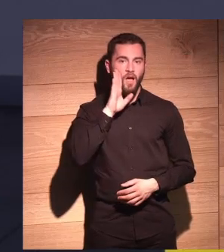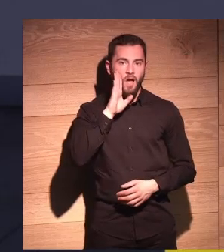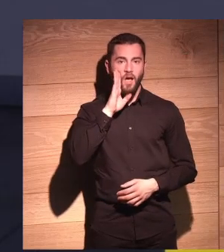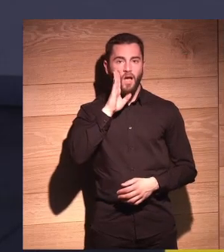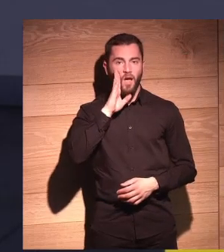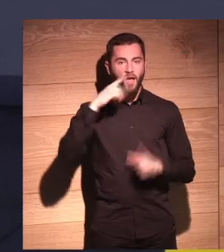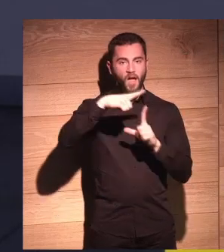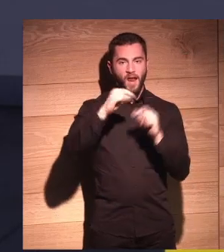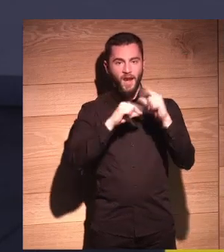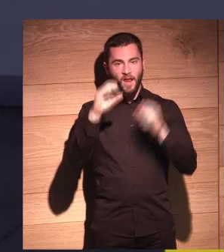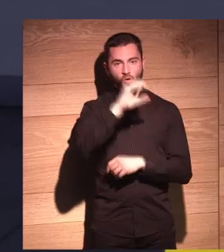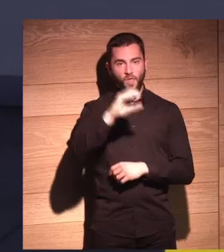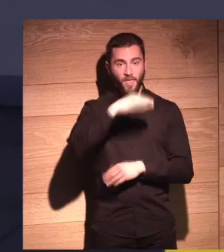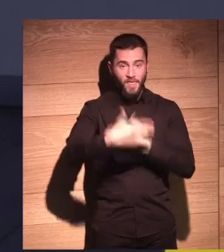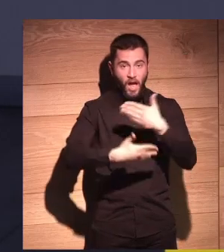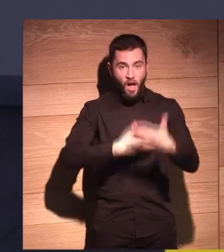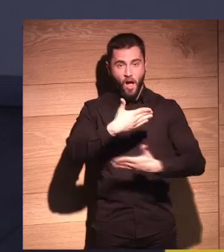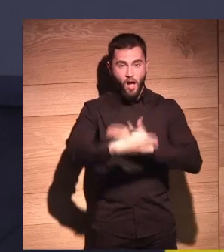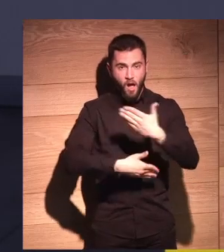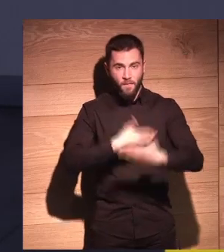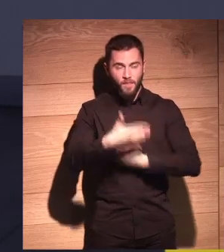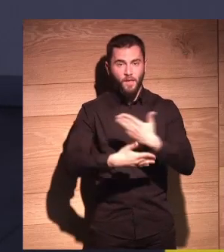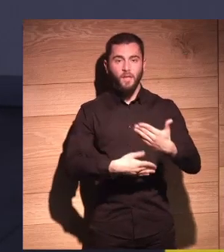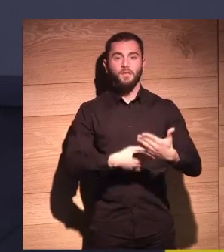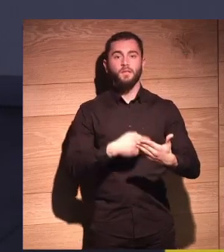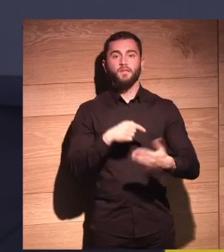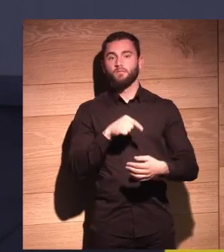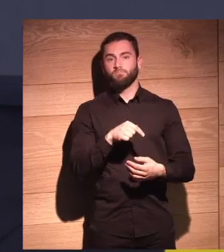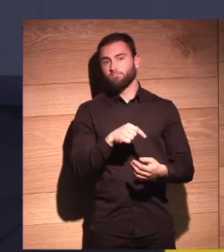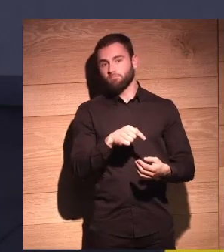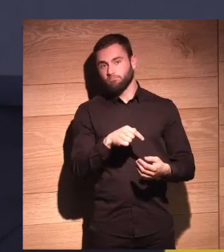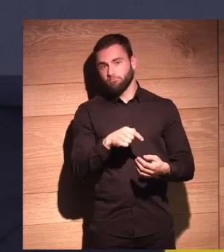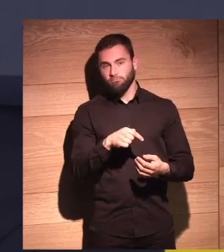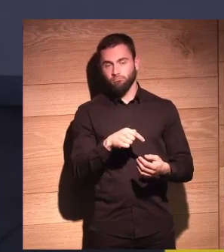la neurociencia pues aunan avances en muchas